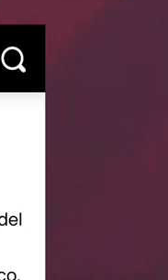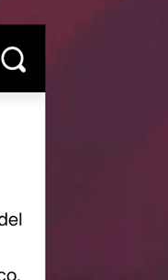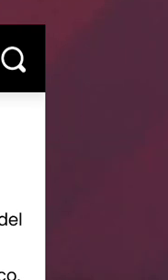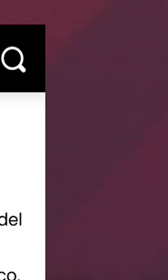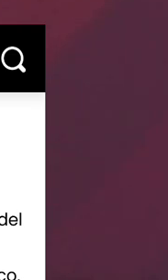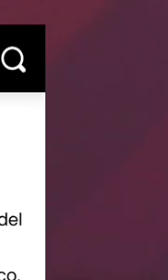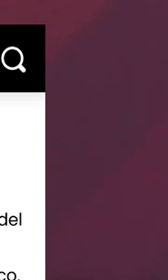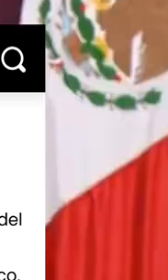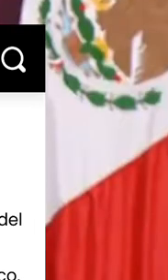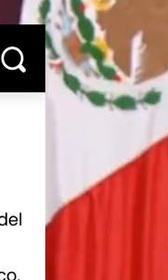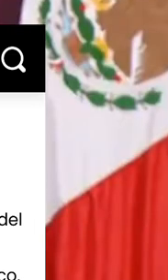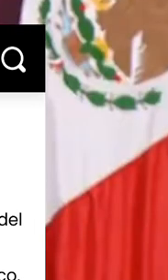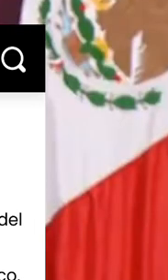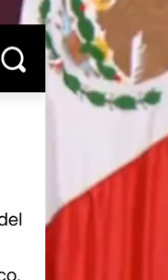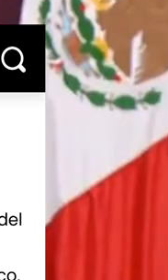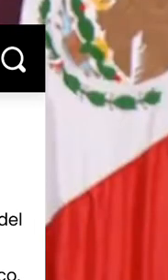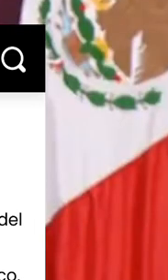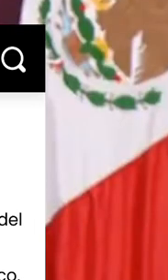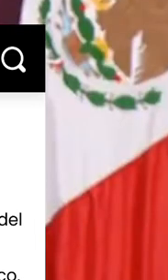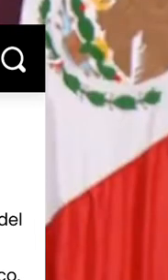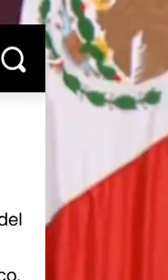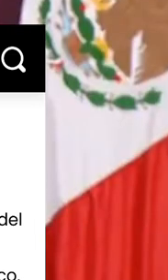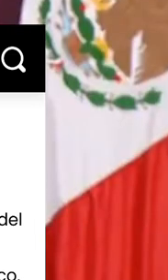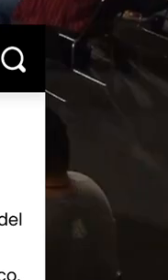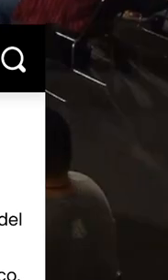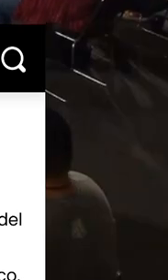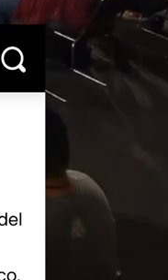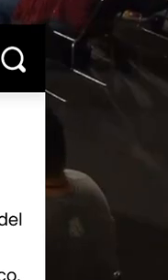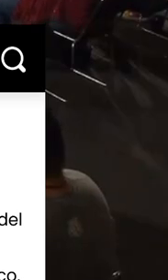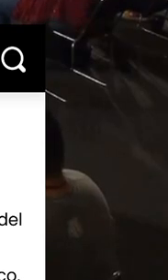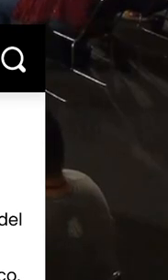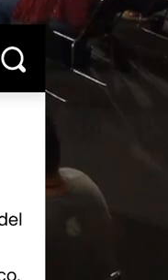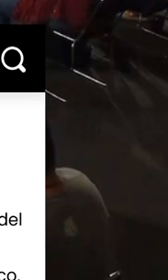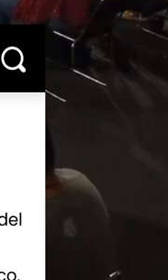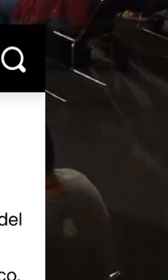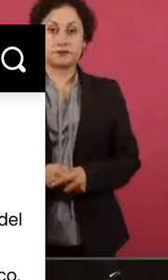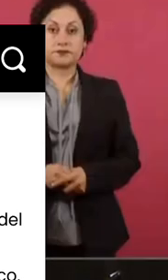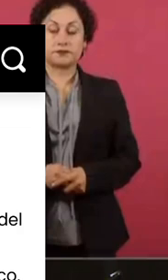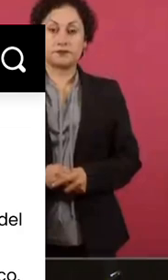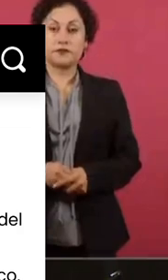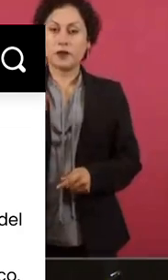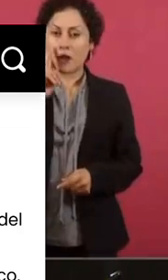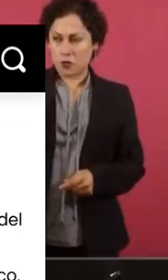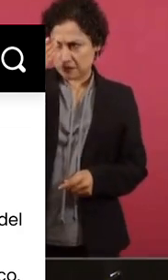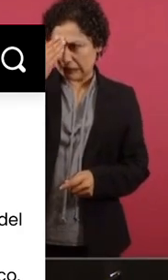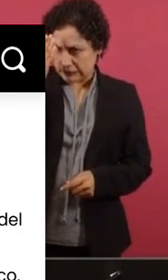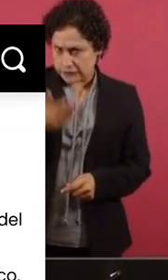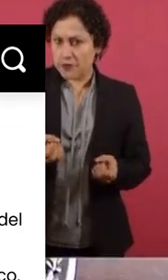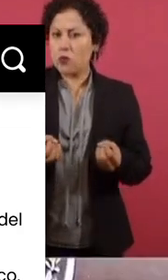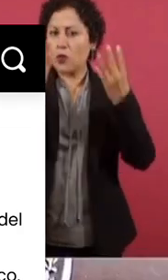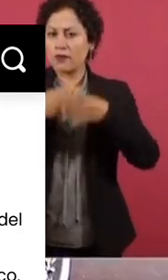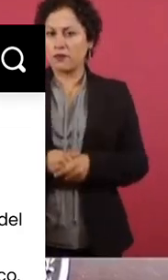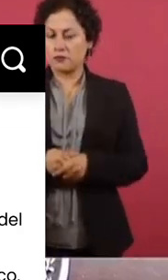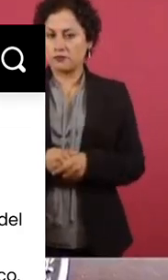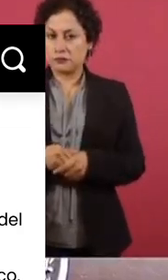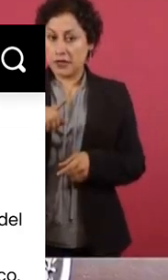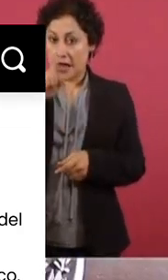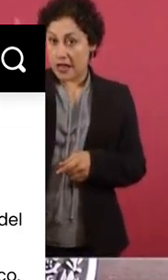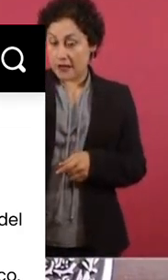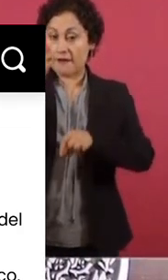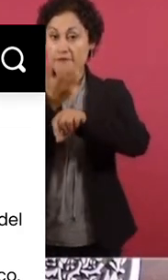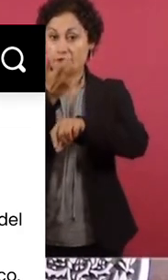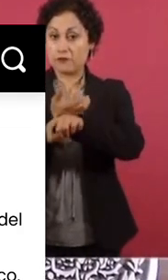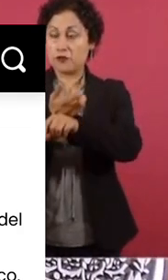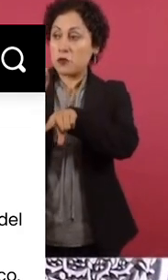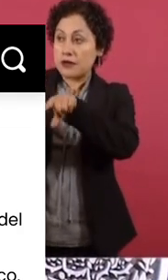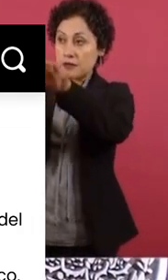Unidos, nos iban a regresar ese dinero? A ver cuánto es, deben de tener ustedes el dato, lo que le quitaron, que es dinero